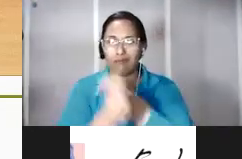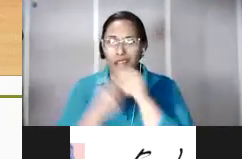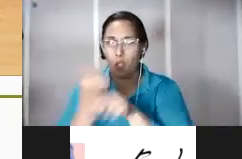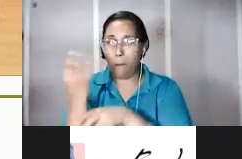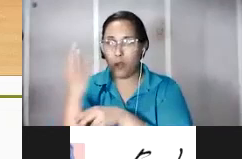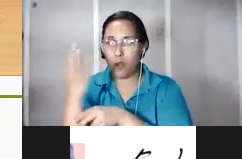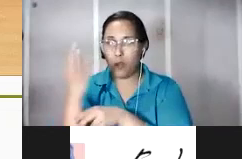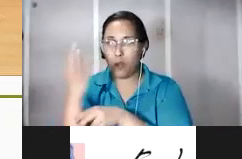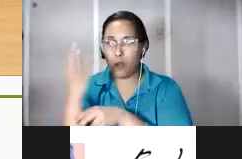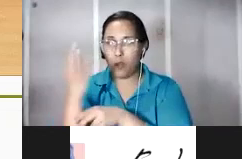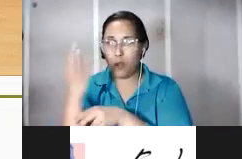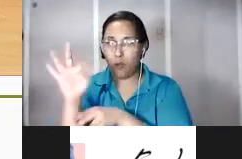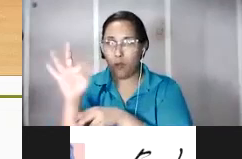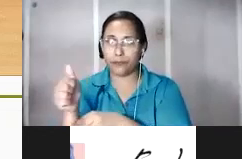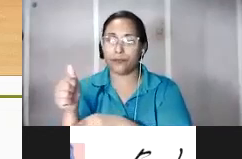1910,